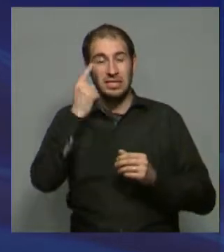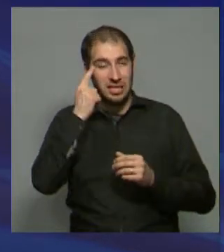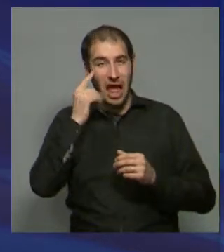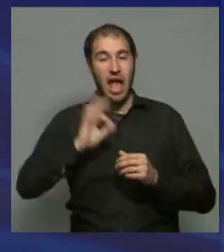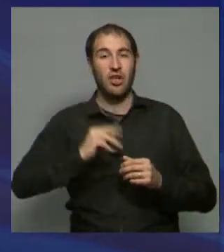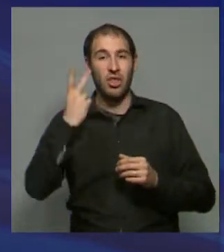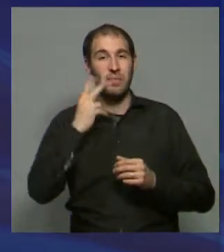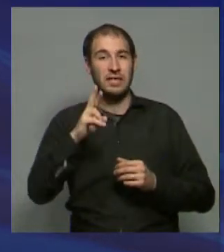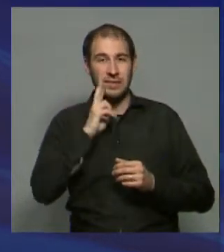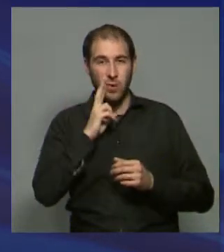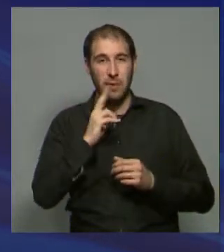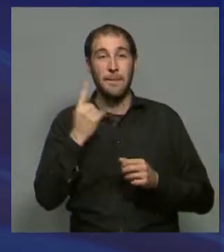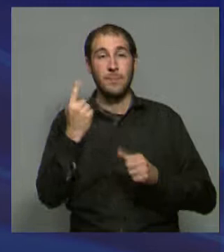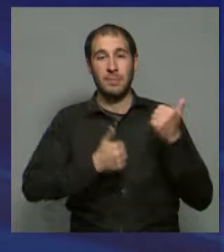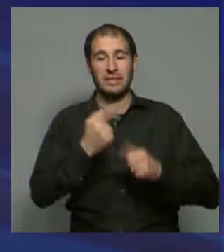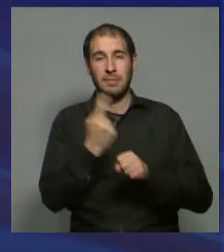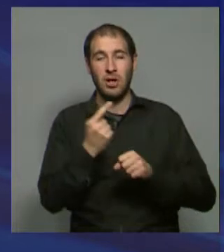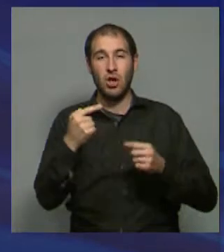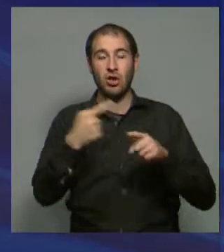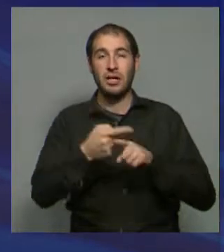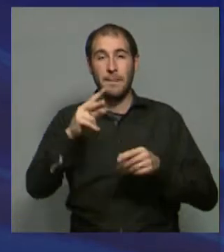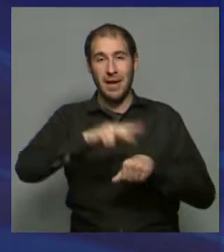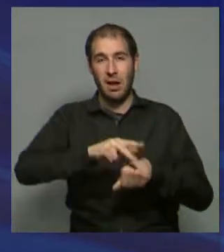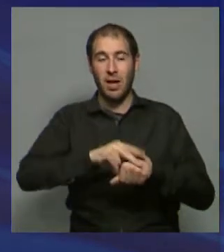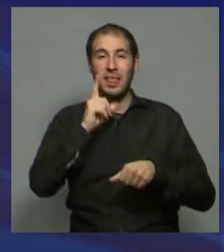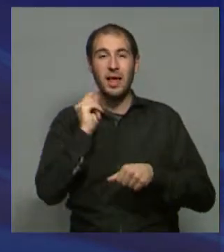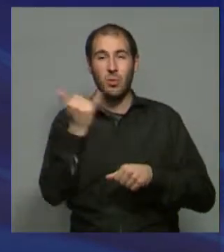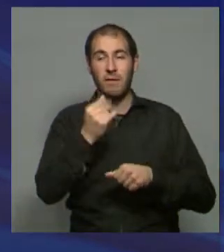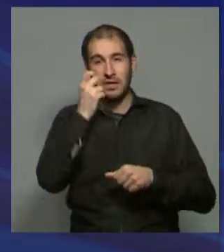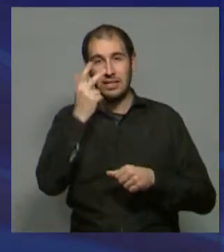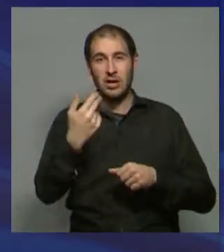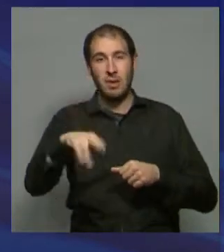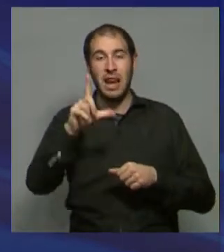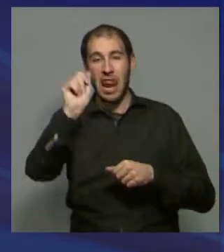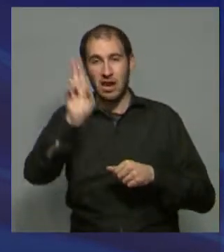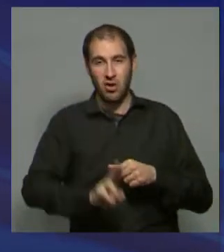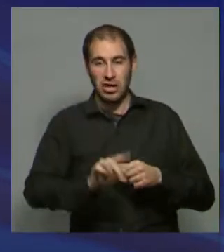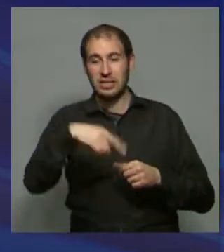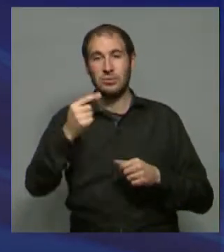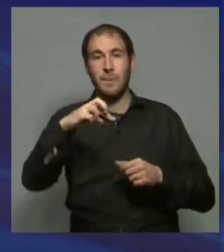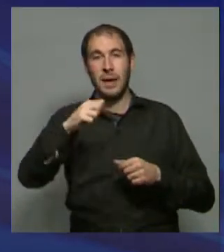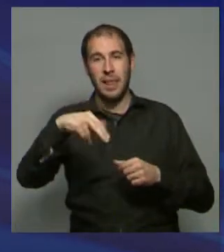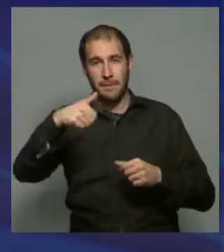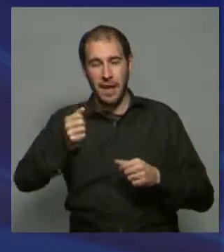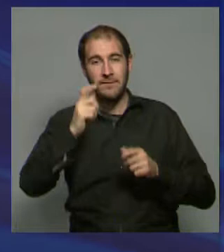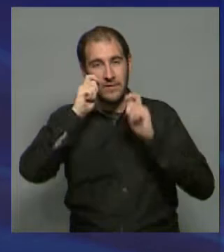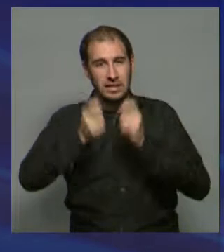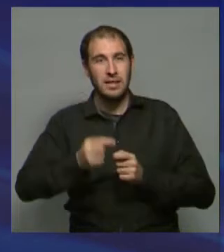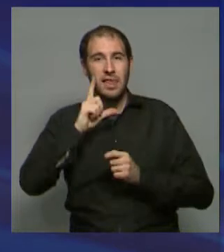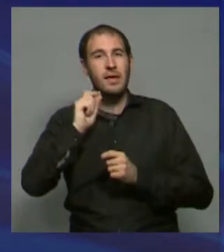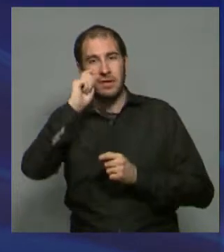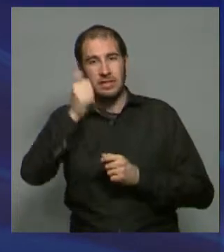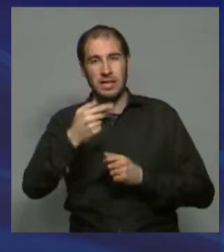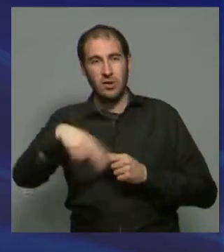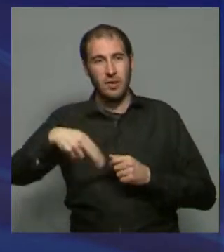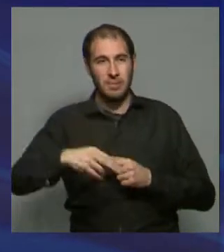año 2019. Primer partido ante Paraguay el jueves 23 de noviembre en La Rioja y el segundo con Panamá en condición de visitante el 26 de